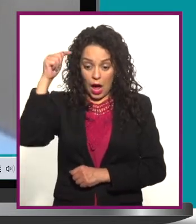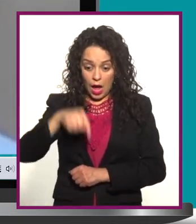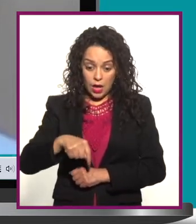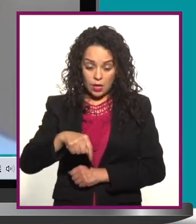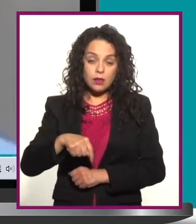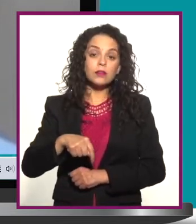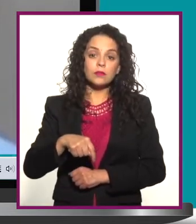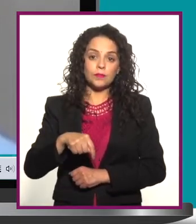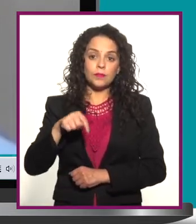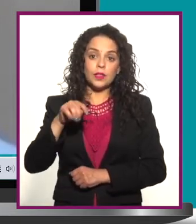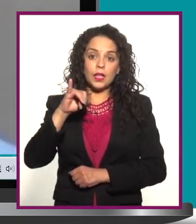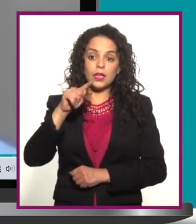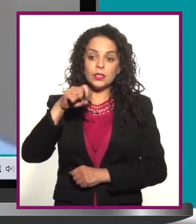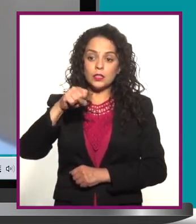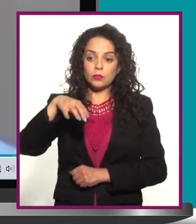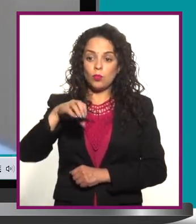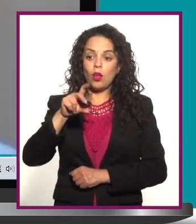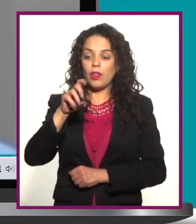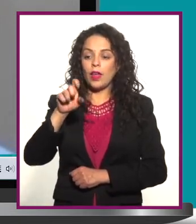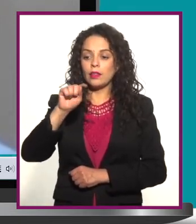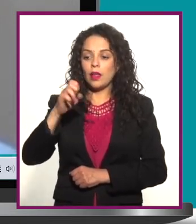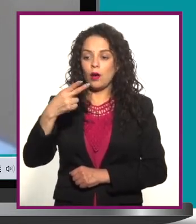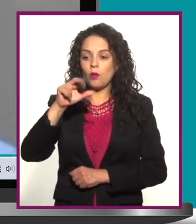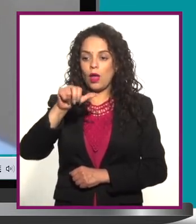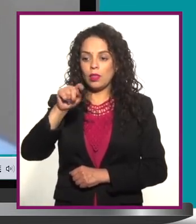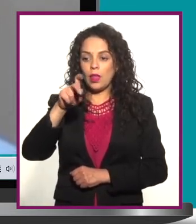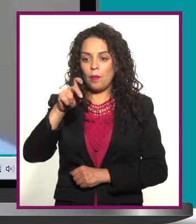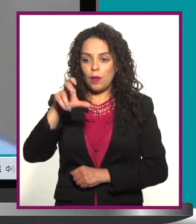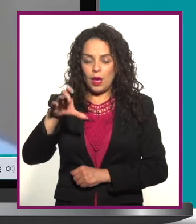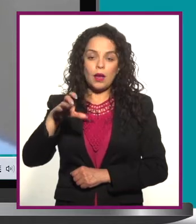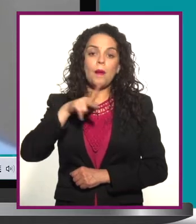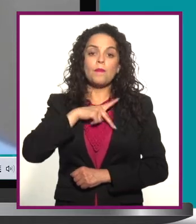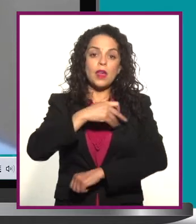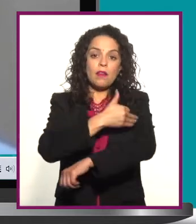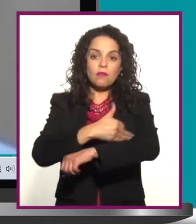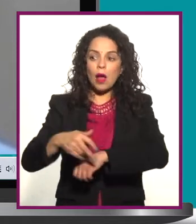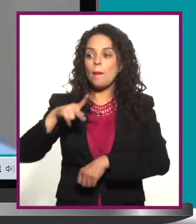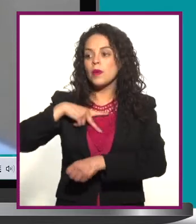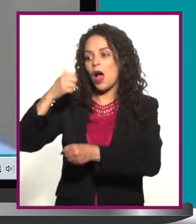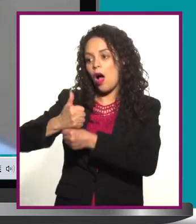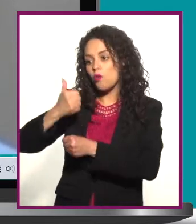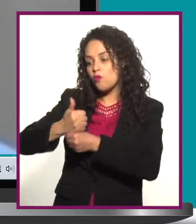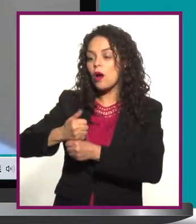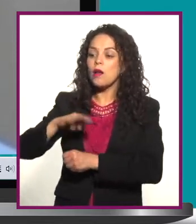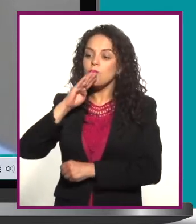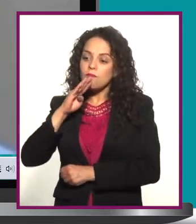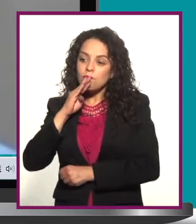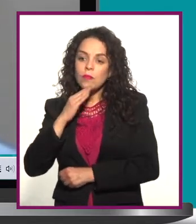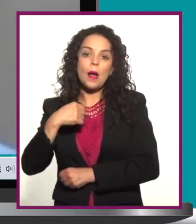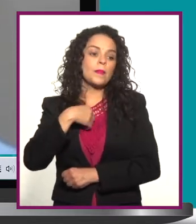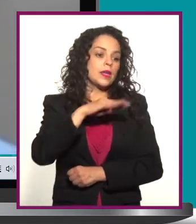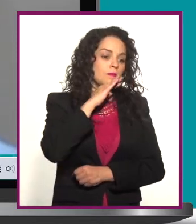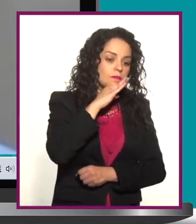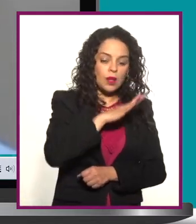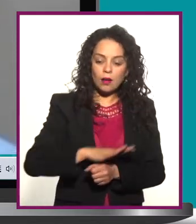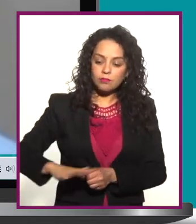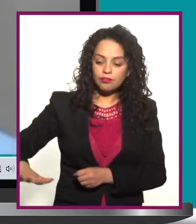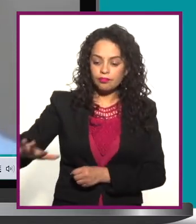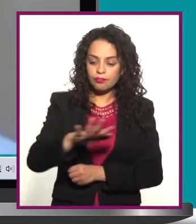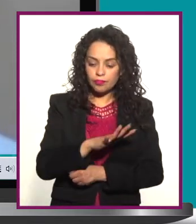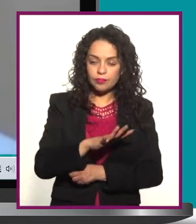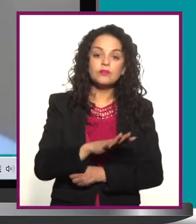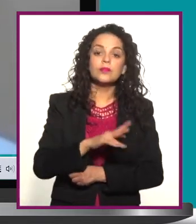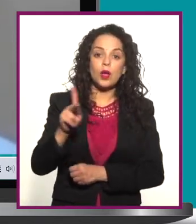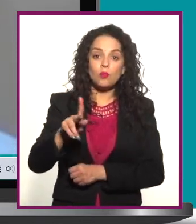les puedo hablar aquí es del zapoteco del istmo de Tehuantepec. Y en mi familia lo hablaban mis abuelos maternos y mi madre en el